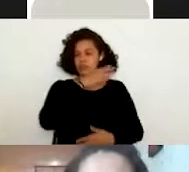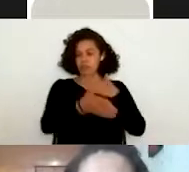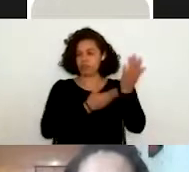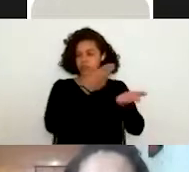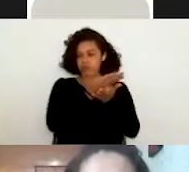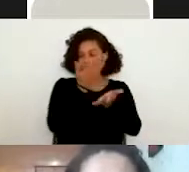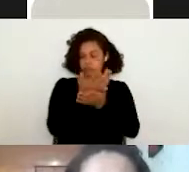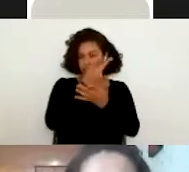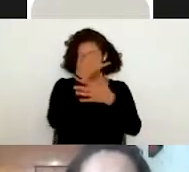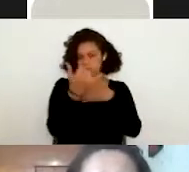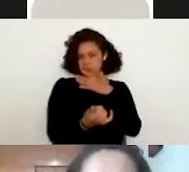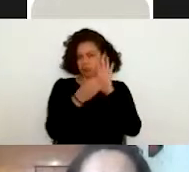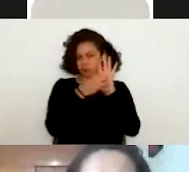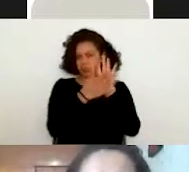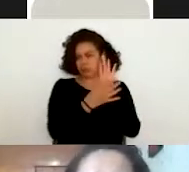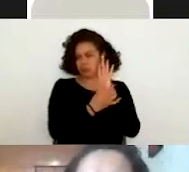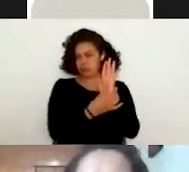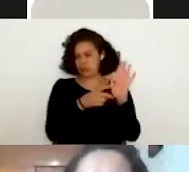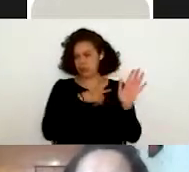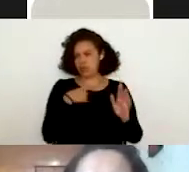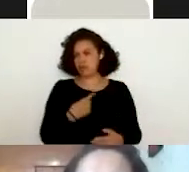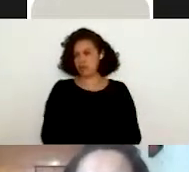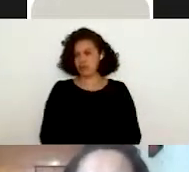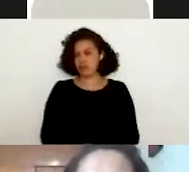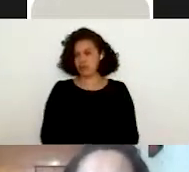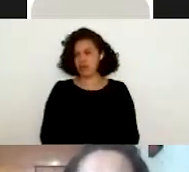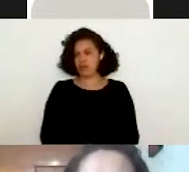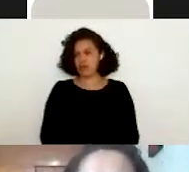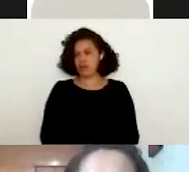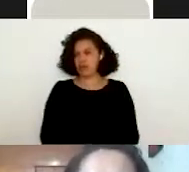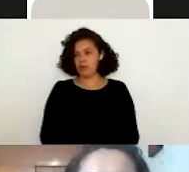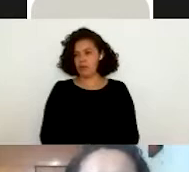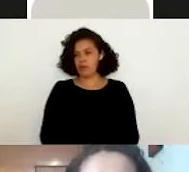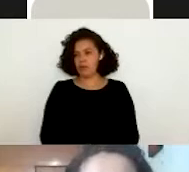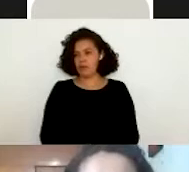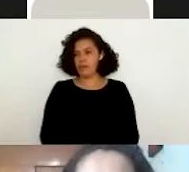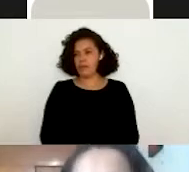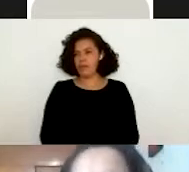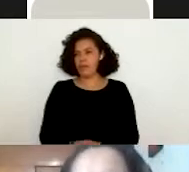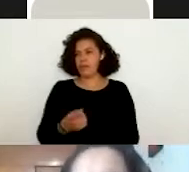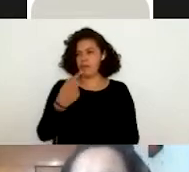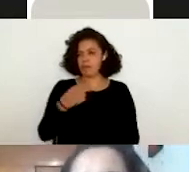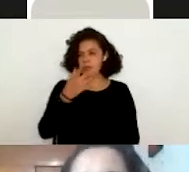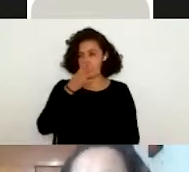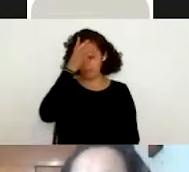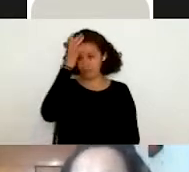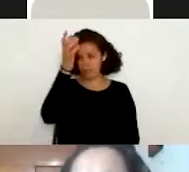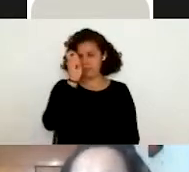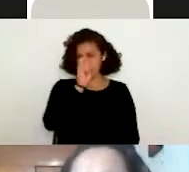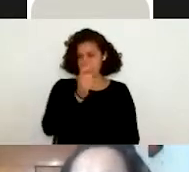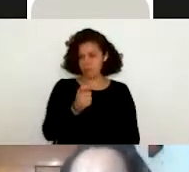proyecto. Ahora, les decía acerca de los conceptos, ¿no? Que van a